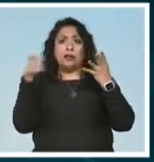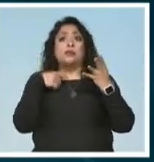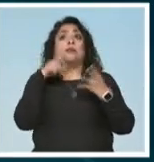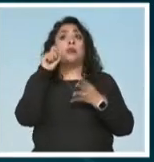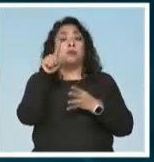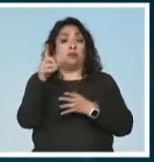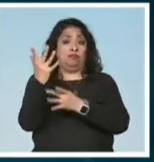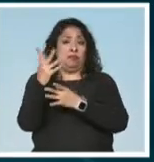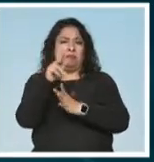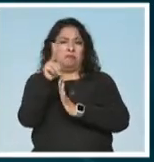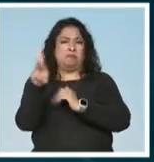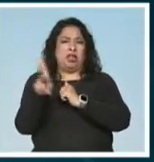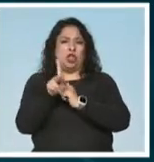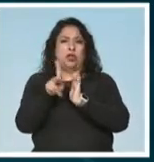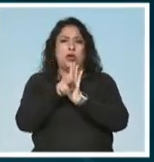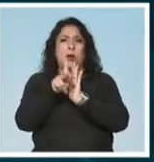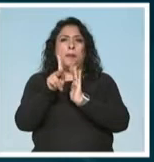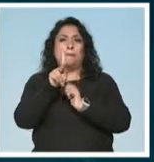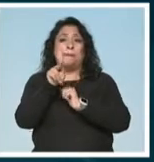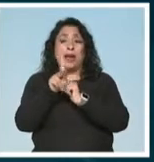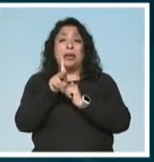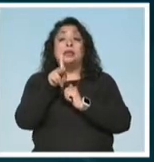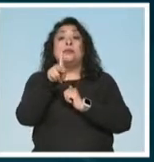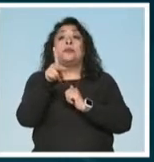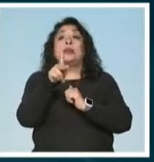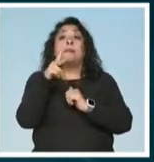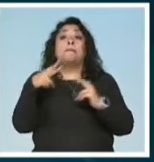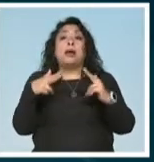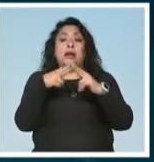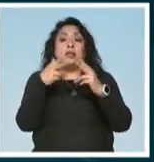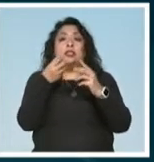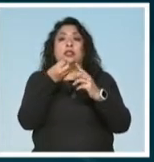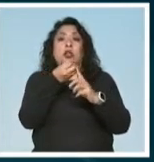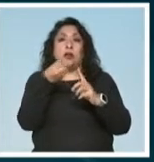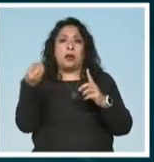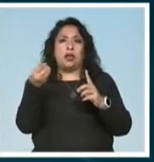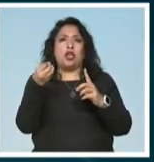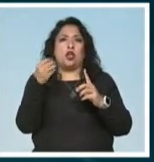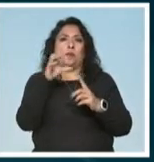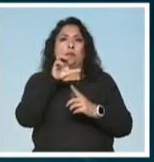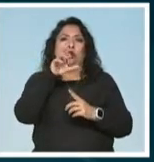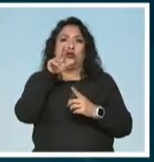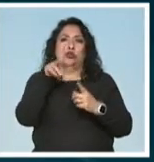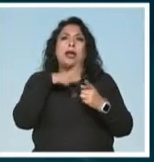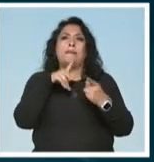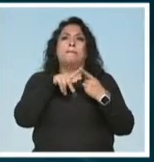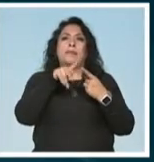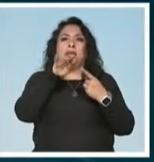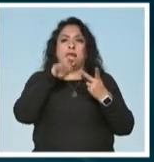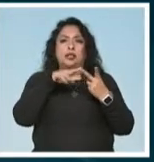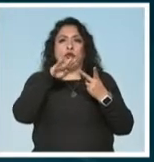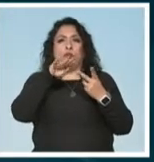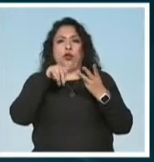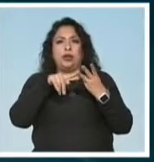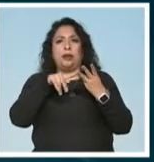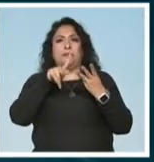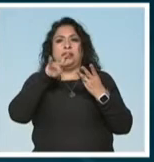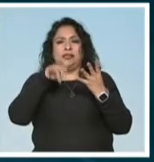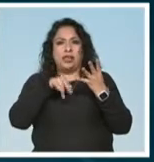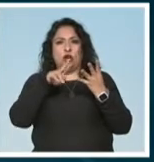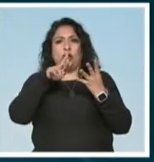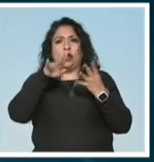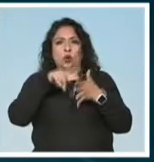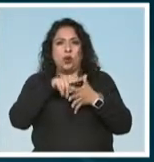Incluso, señala El País Semanal, en París organizaron la muestra de la colección Morozov, con obras de Picasso, Monet, Pizarro,